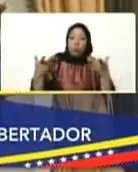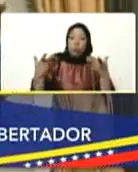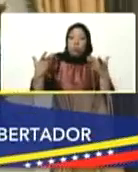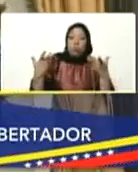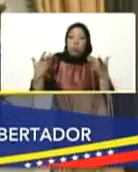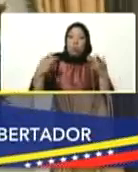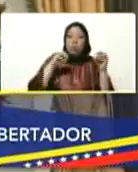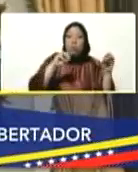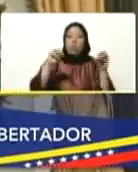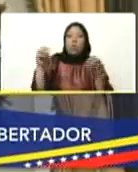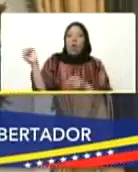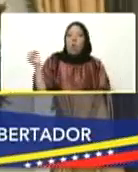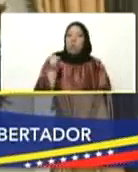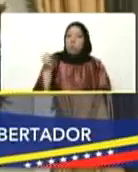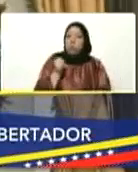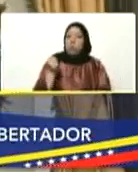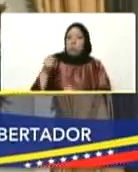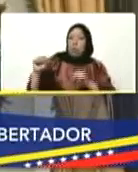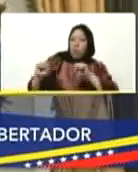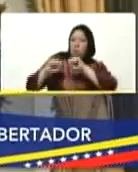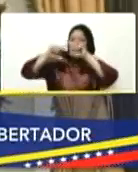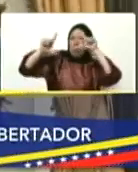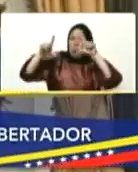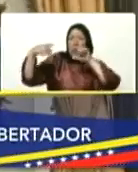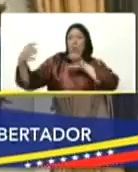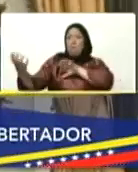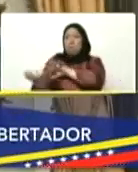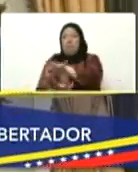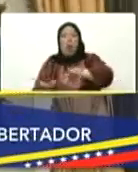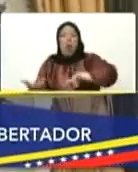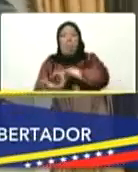llamó el Bogotazo, la gran explosión social